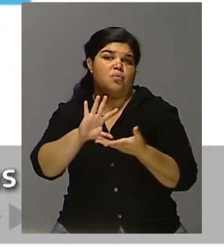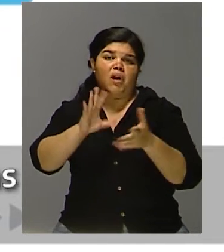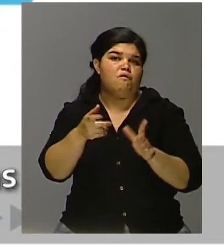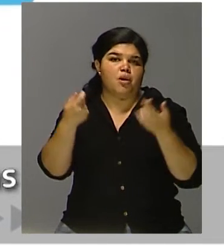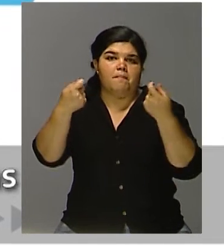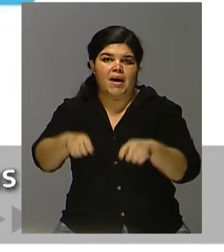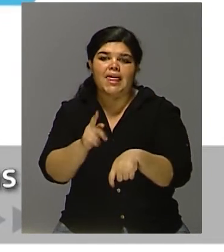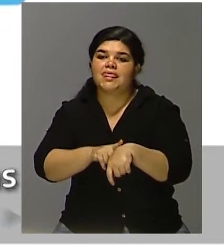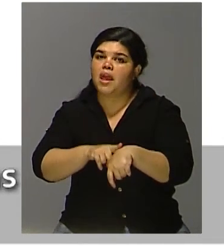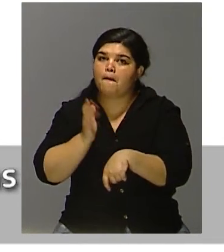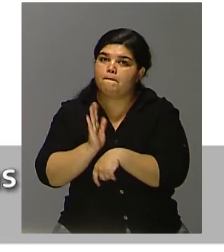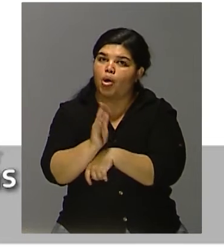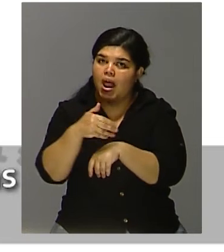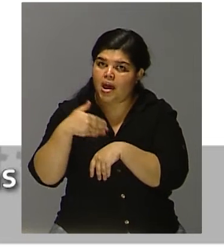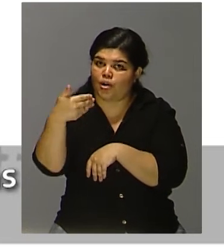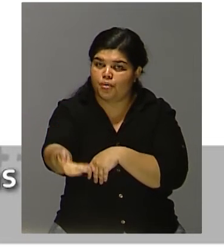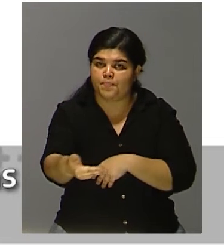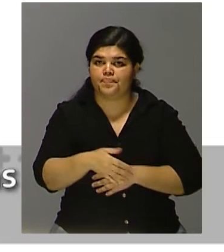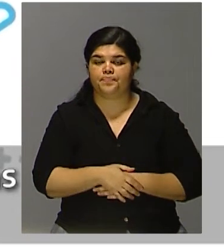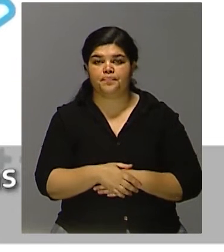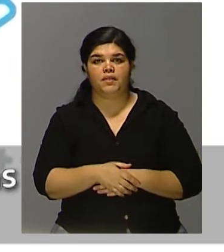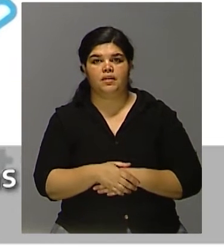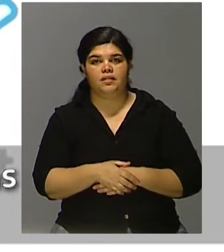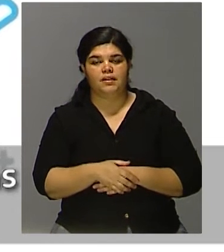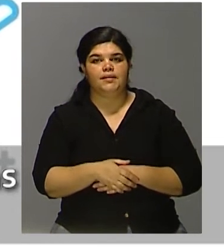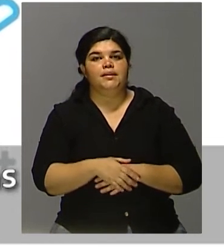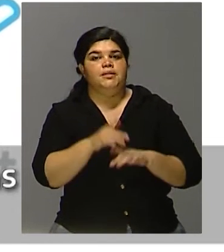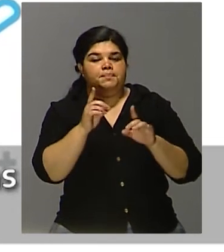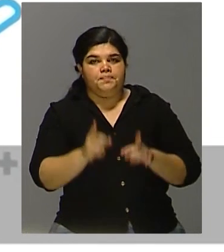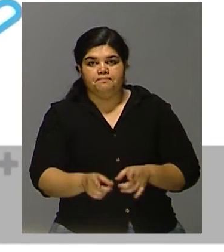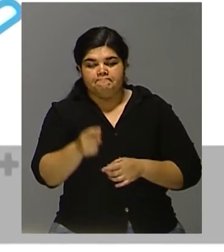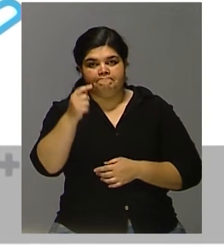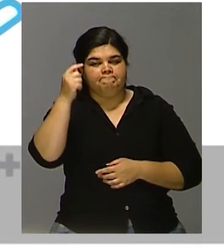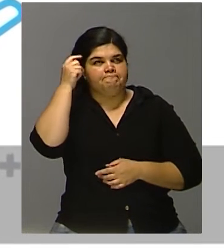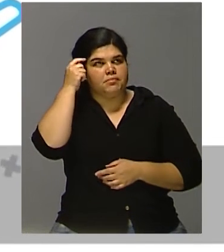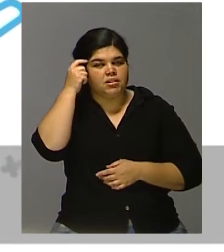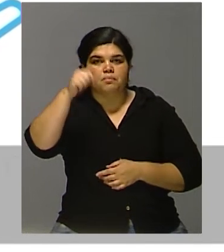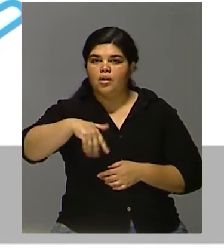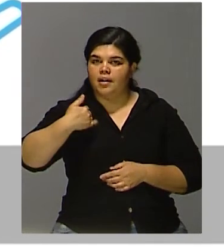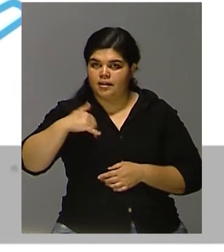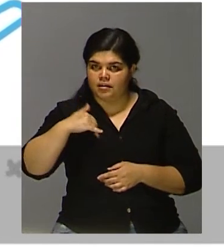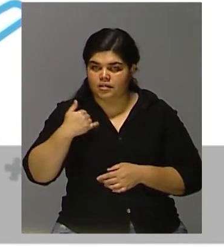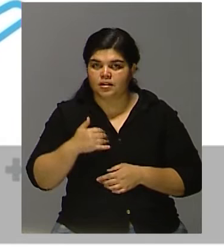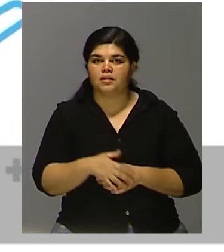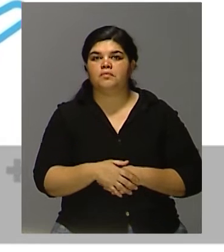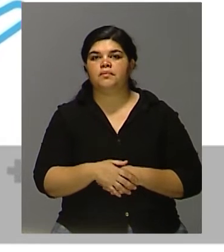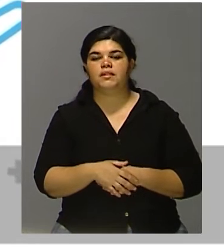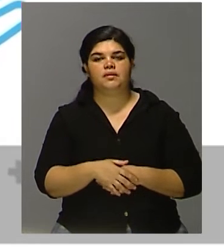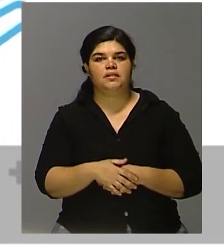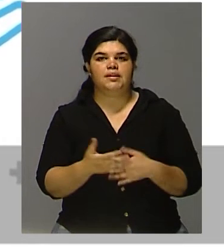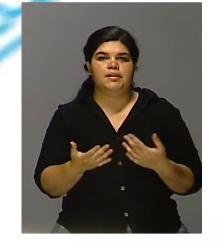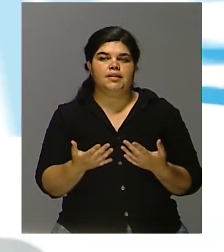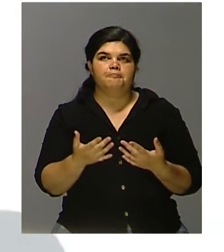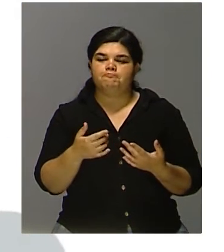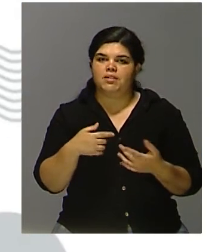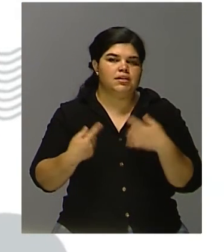en el largo plazo. Arturo, pensando un poco también en esto que vivimos hoy los argentinos, en que siempre se habla de